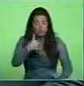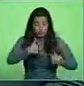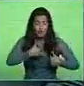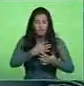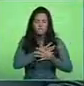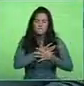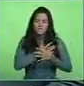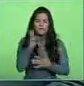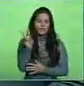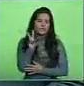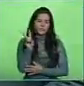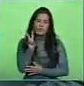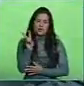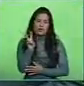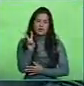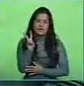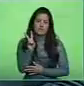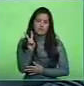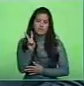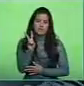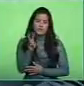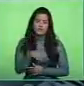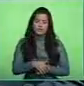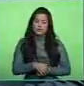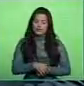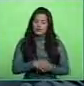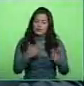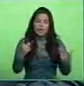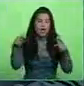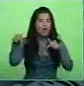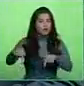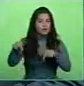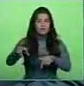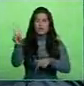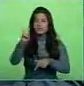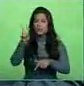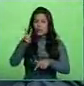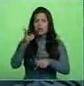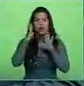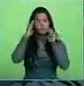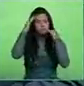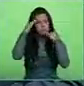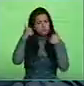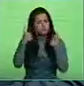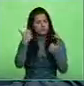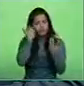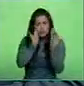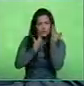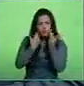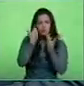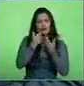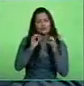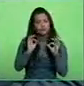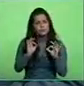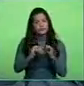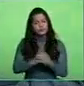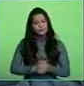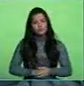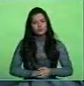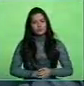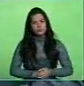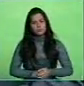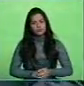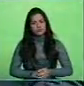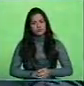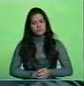warmth and hospitality. Y hemos sido tratados con tanto calor y tanta hospitalidad. While I'm in the